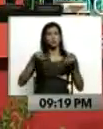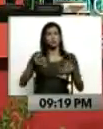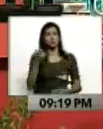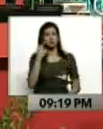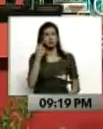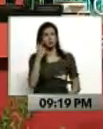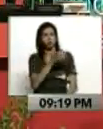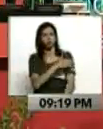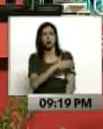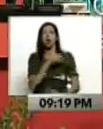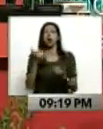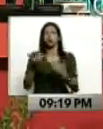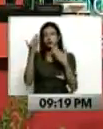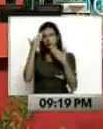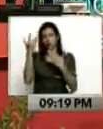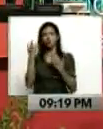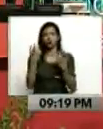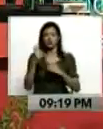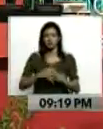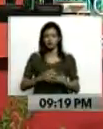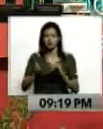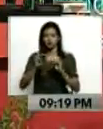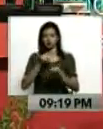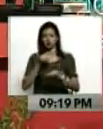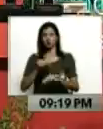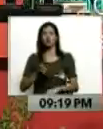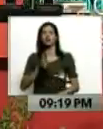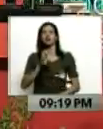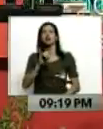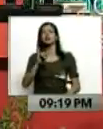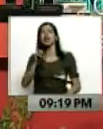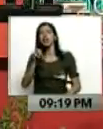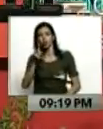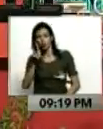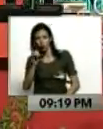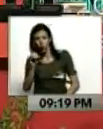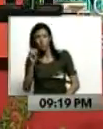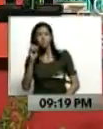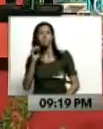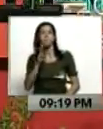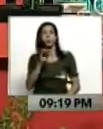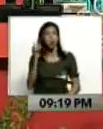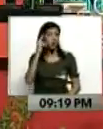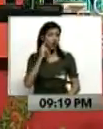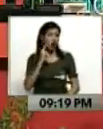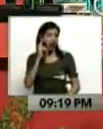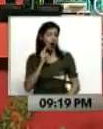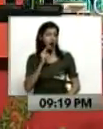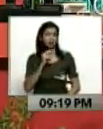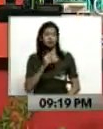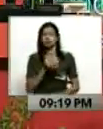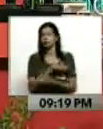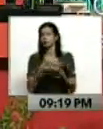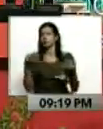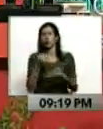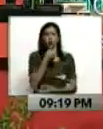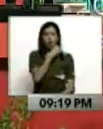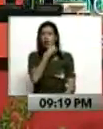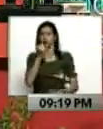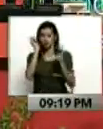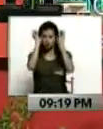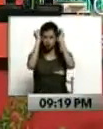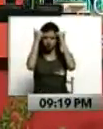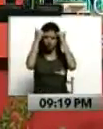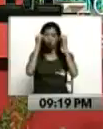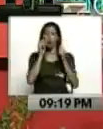no fui vamos a saludar Por aquí que nos están mandando a reinaldo bolívar Dios dado en Venezuela grandes cantantes llanero Cristóbal